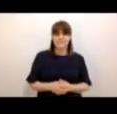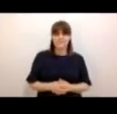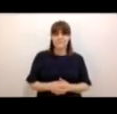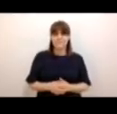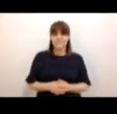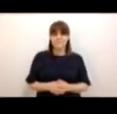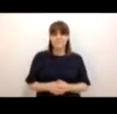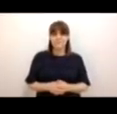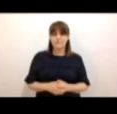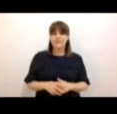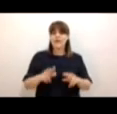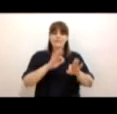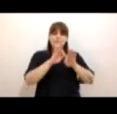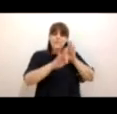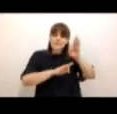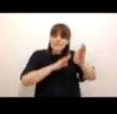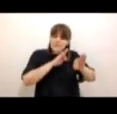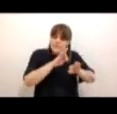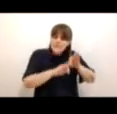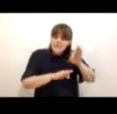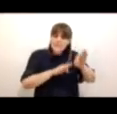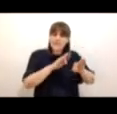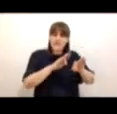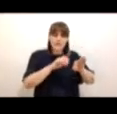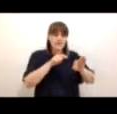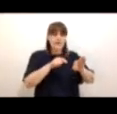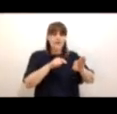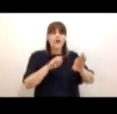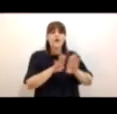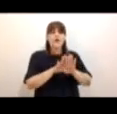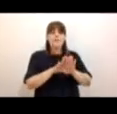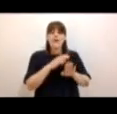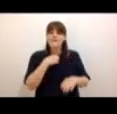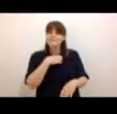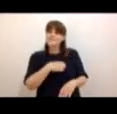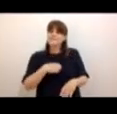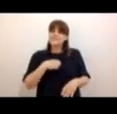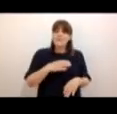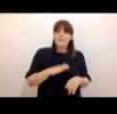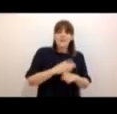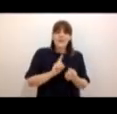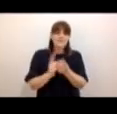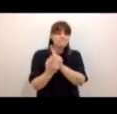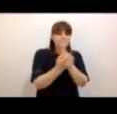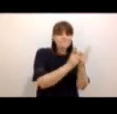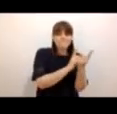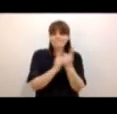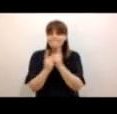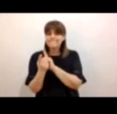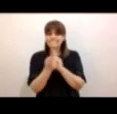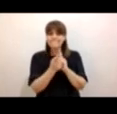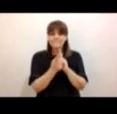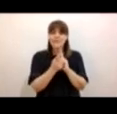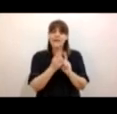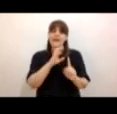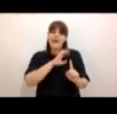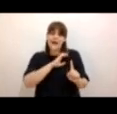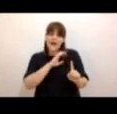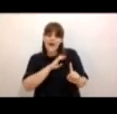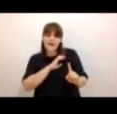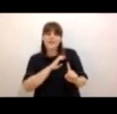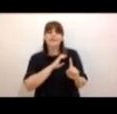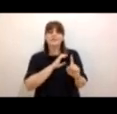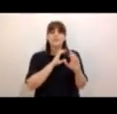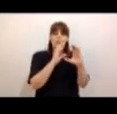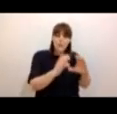en esta ternura es como un gozo de la convivencia el afecto y las prácticas de cuidado desde una mirada ética son